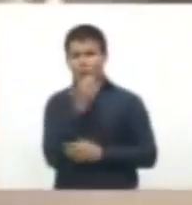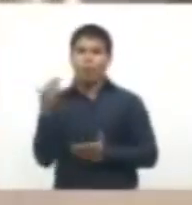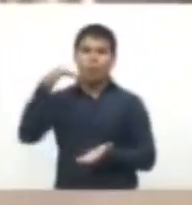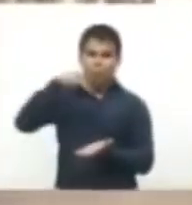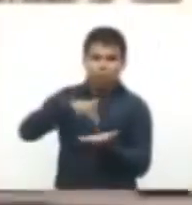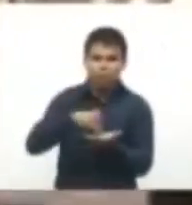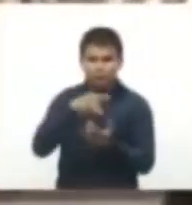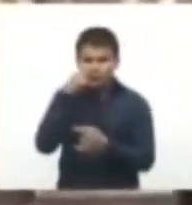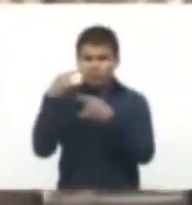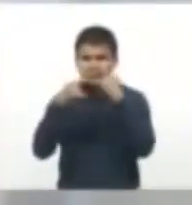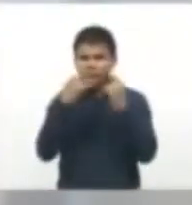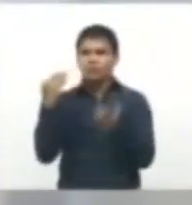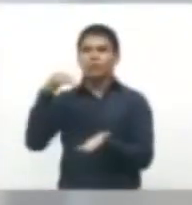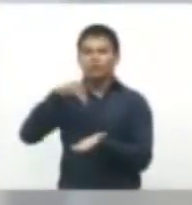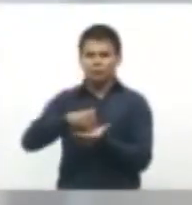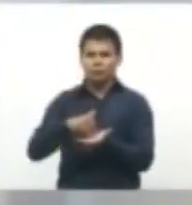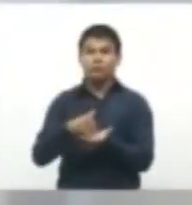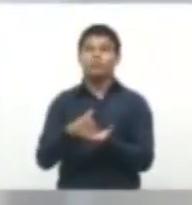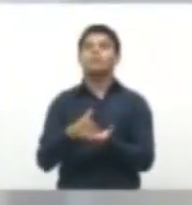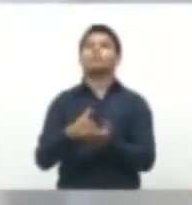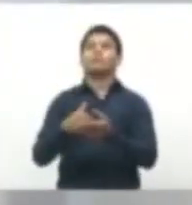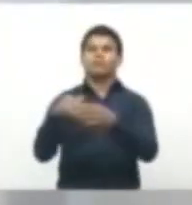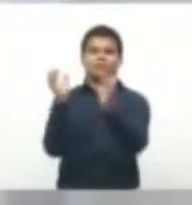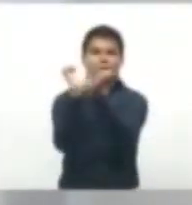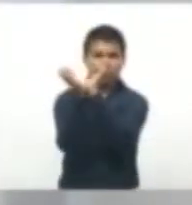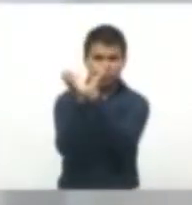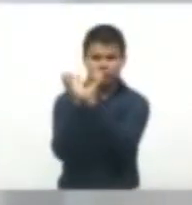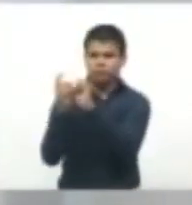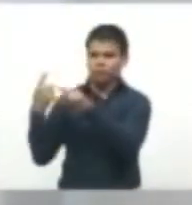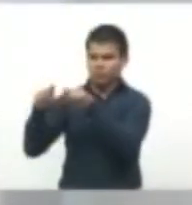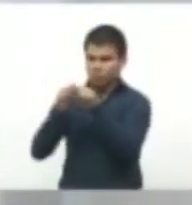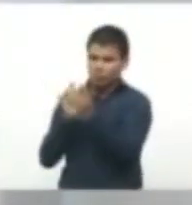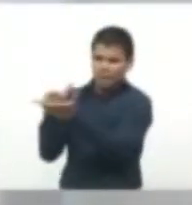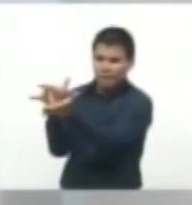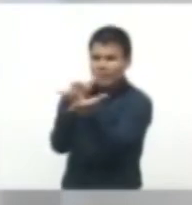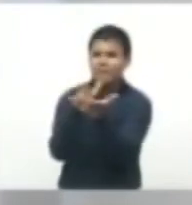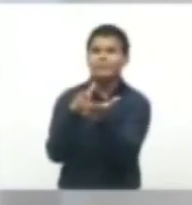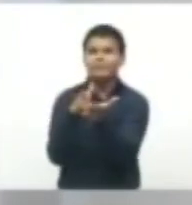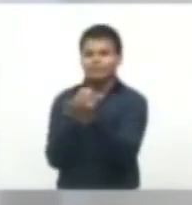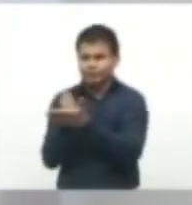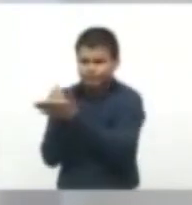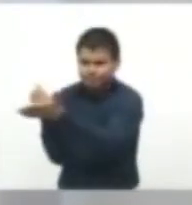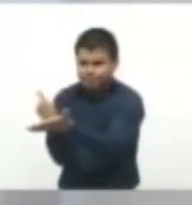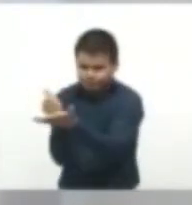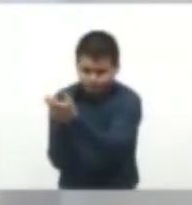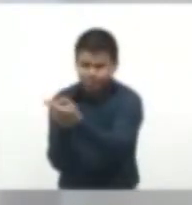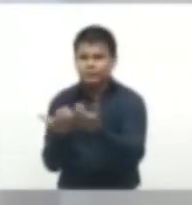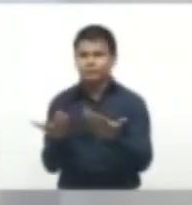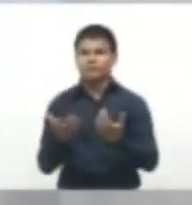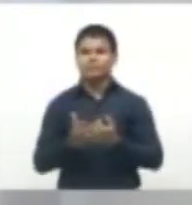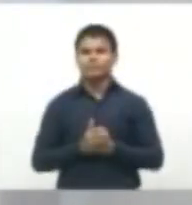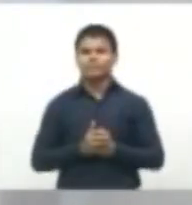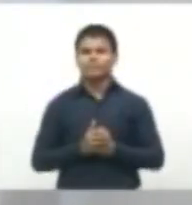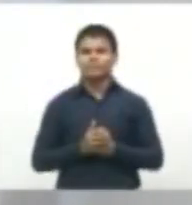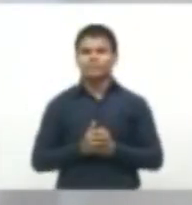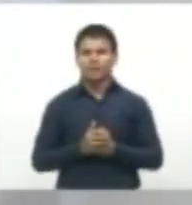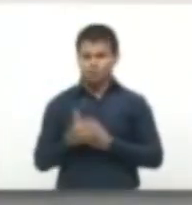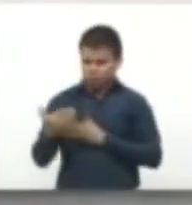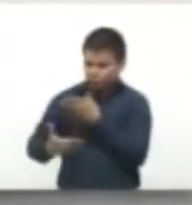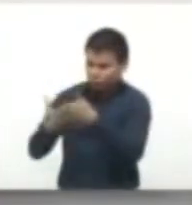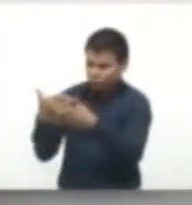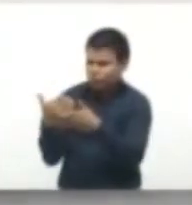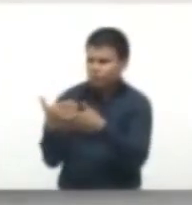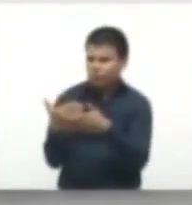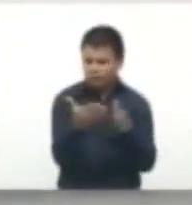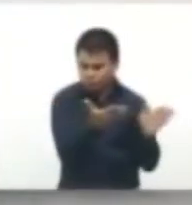más casos de intoxicación. De hecho, ya nosotros tuvimos presencia en el lugar y nosotros estamos desarrollando todos los protocolos.